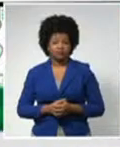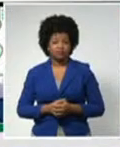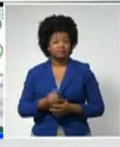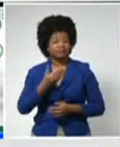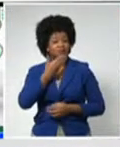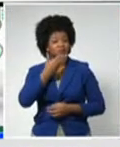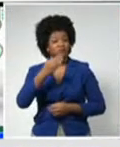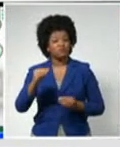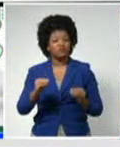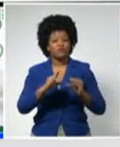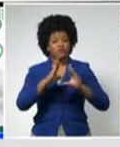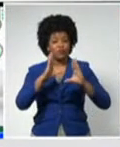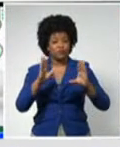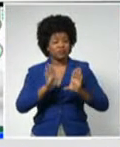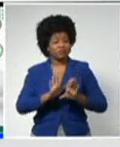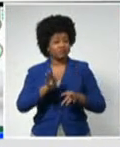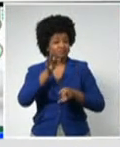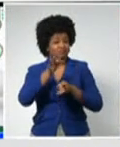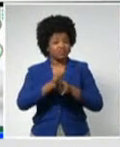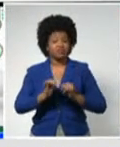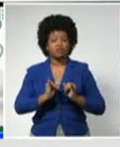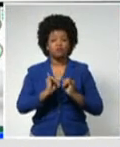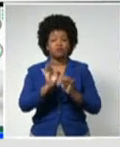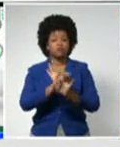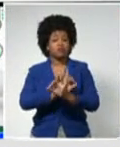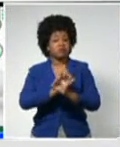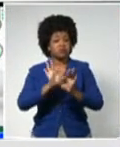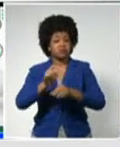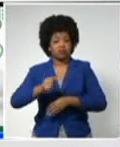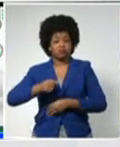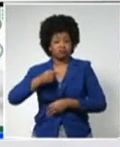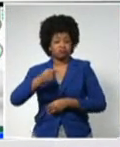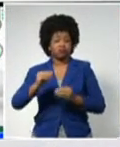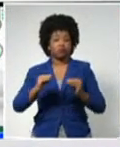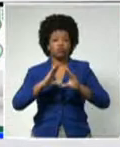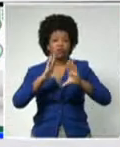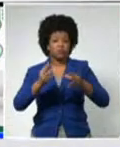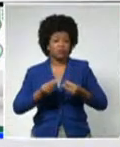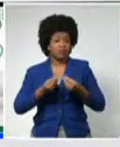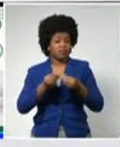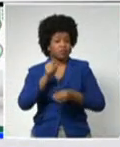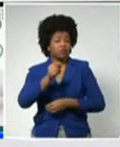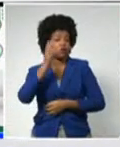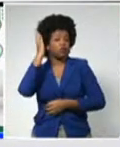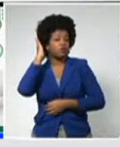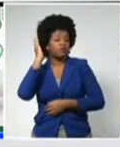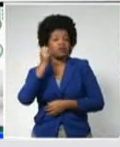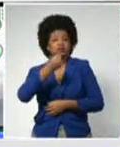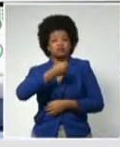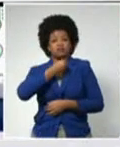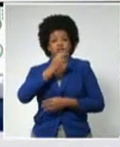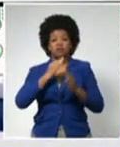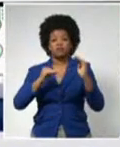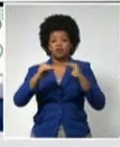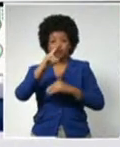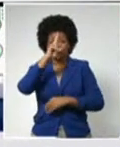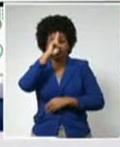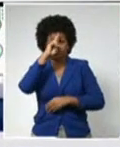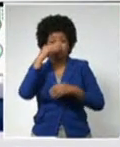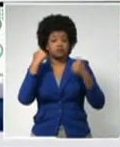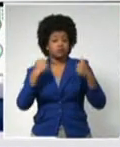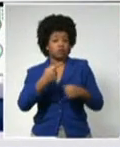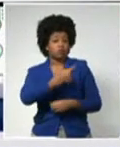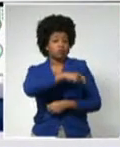Días, bienvenido a esta transmisión especial que, como cada mañana, lleva a usted la conferencia de prensa del Ministerio de Salud Pública sobre la